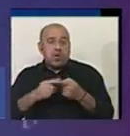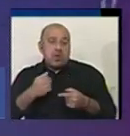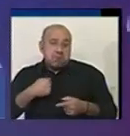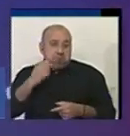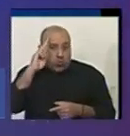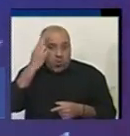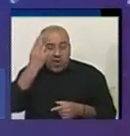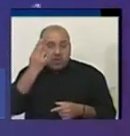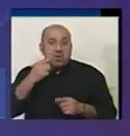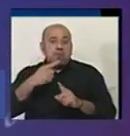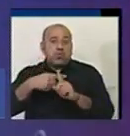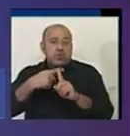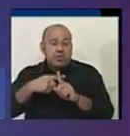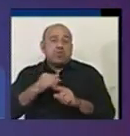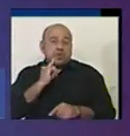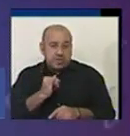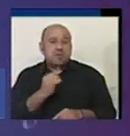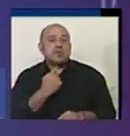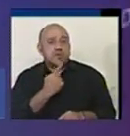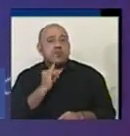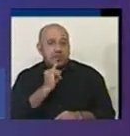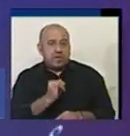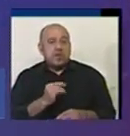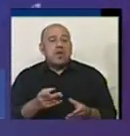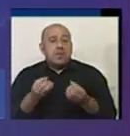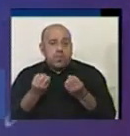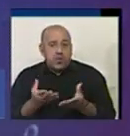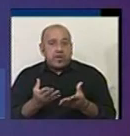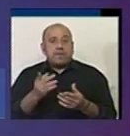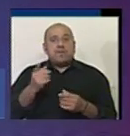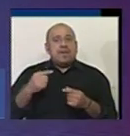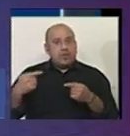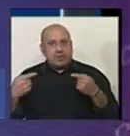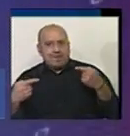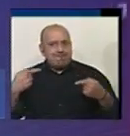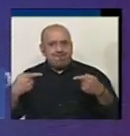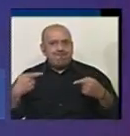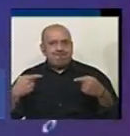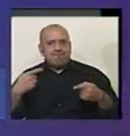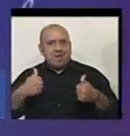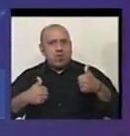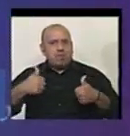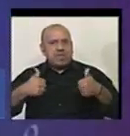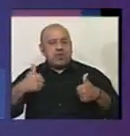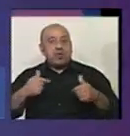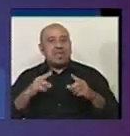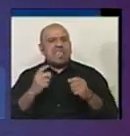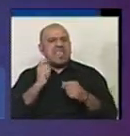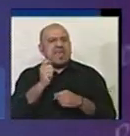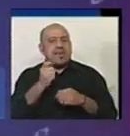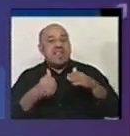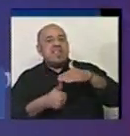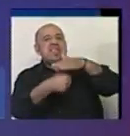obviamente Estados Unidos y China, como mencionábamos en el último programa, se están disputando la influencia comercial y política